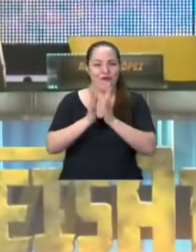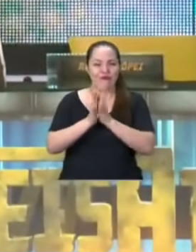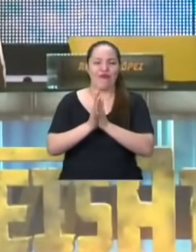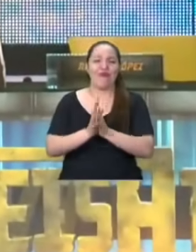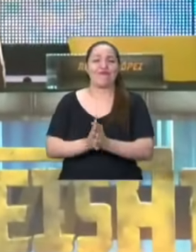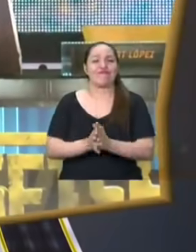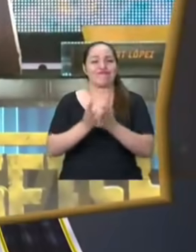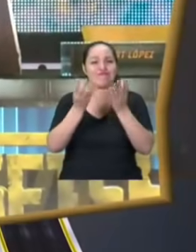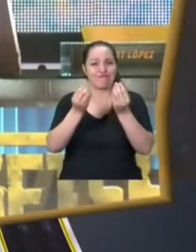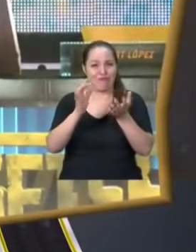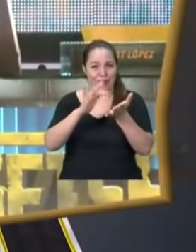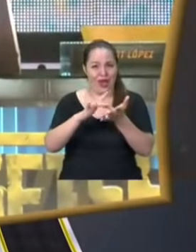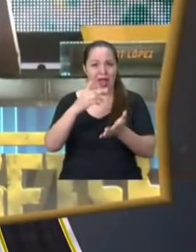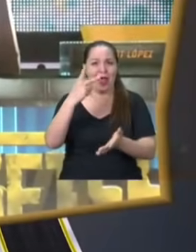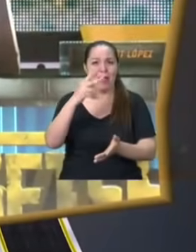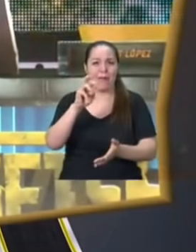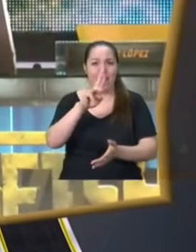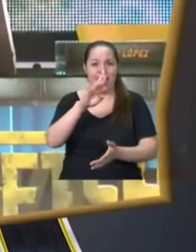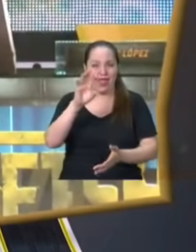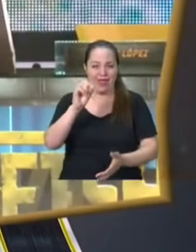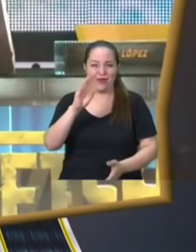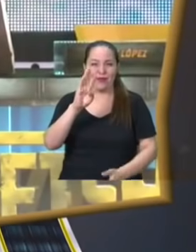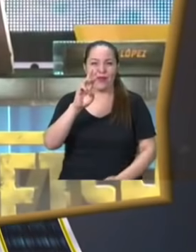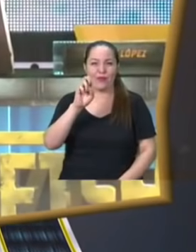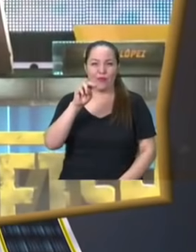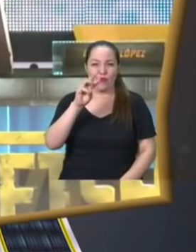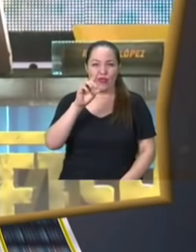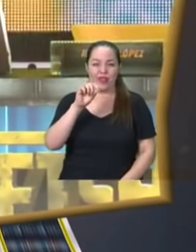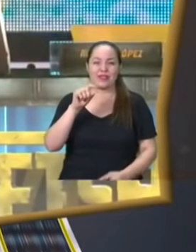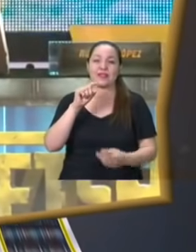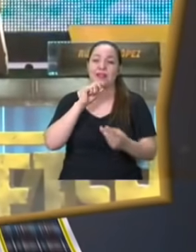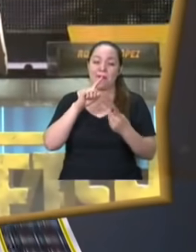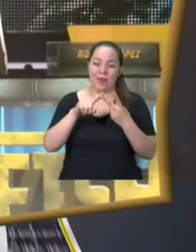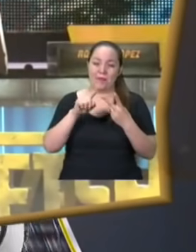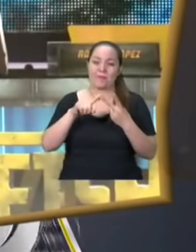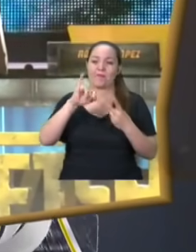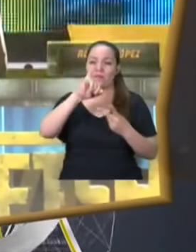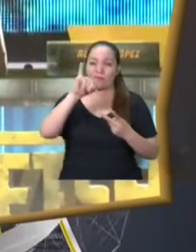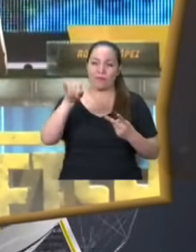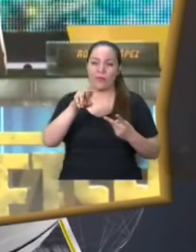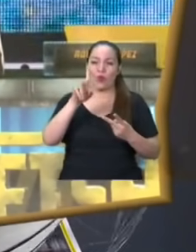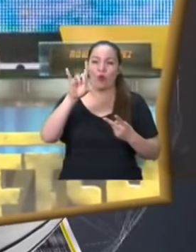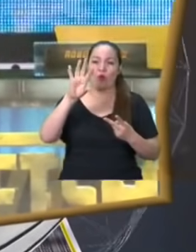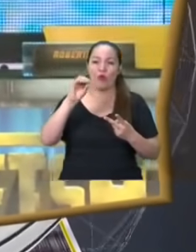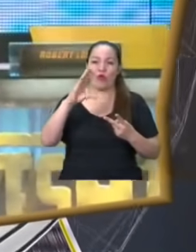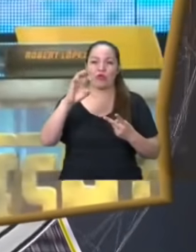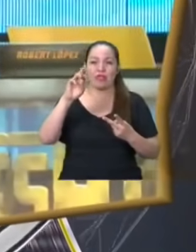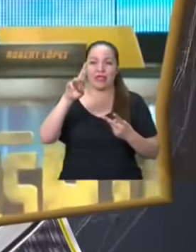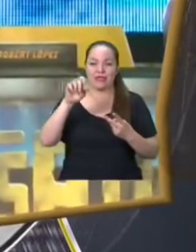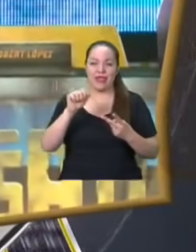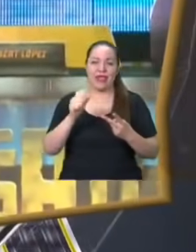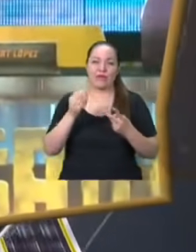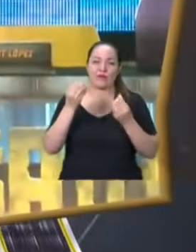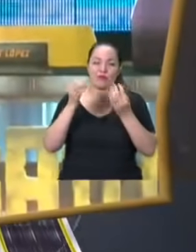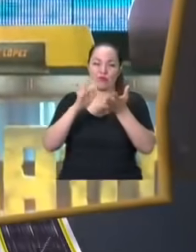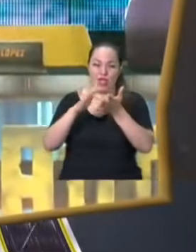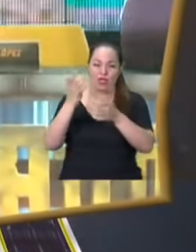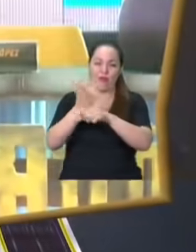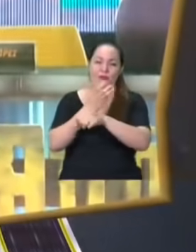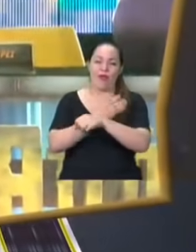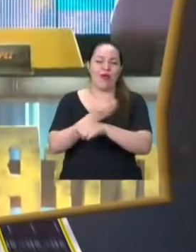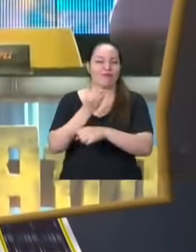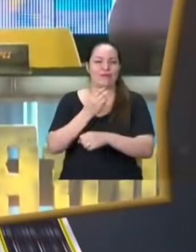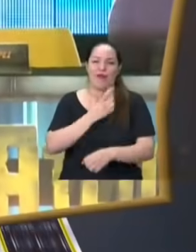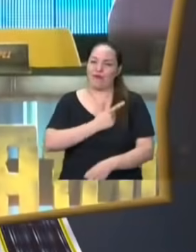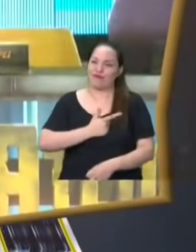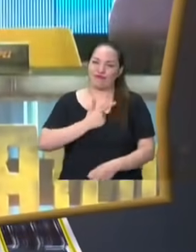Muchas gracias, perro. Julio César, gracias por acompañarnos. No, al contrario, Chavana, es un gustazo para mí